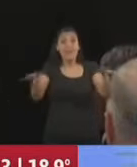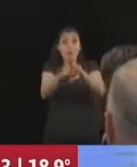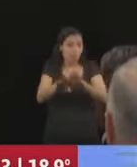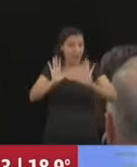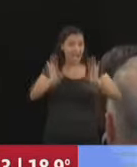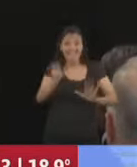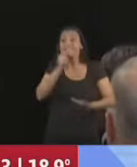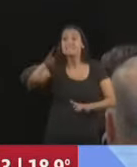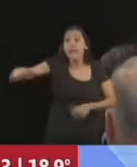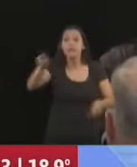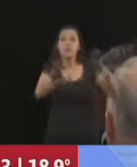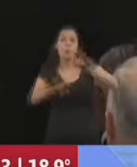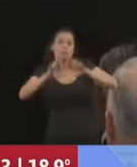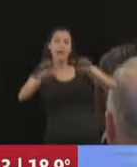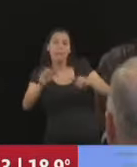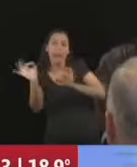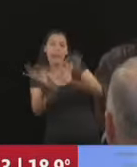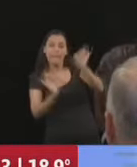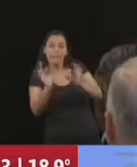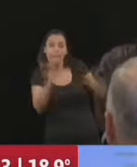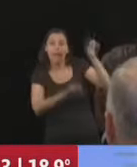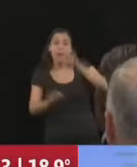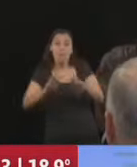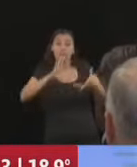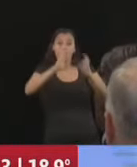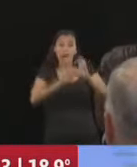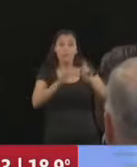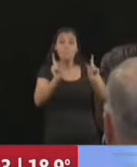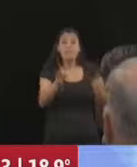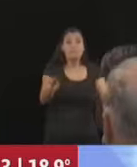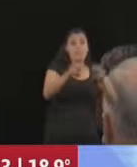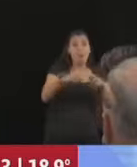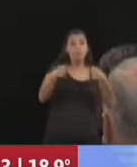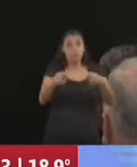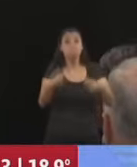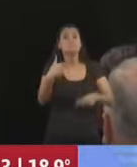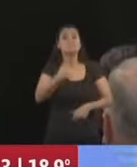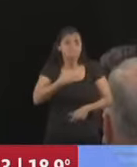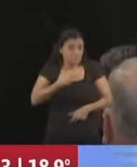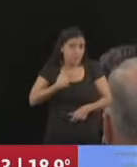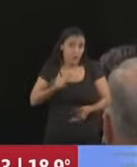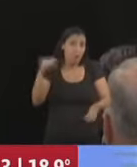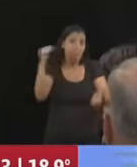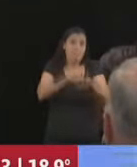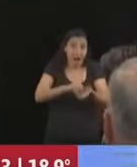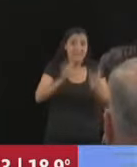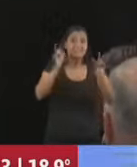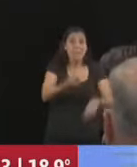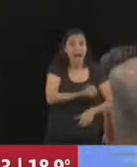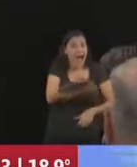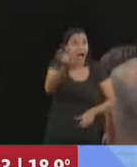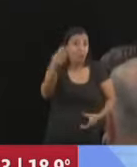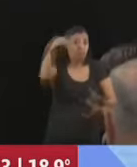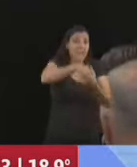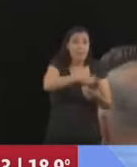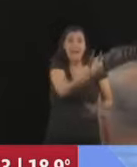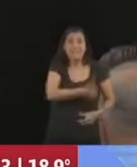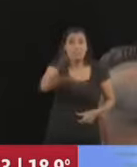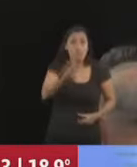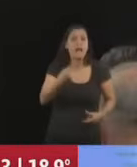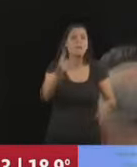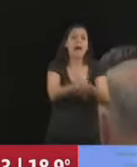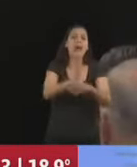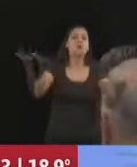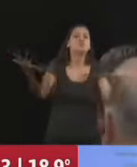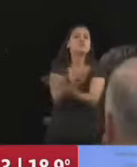Mire, yo le digo, yo en la provincia de Santa Fe aumenté 5 veces las partidas de alimentos y aumenté 5 veces las partidas